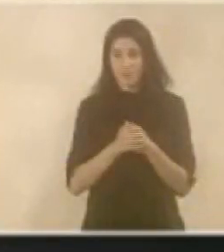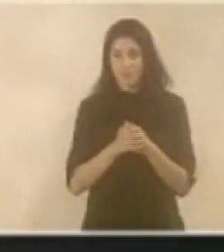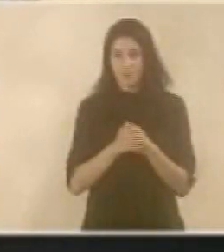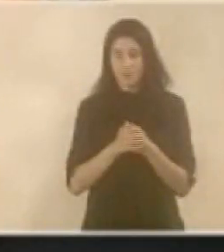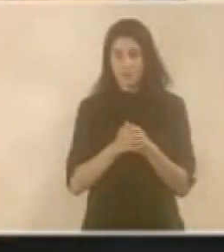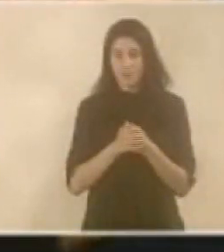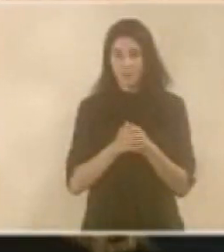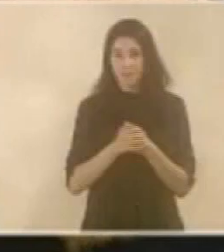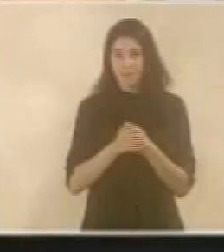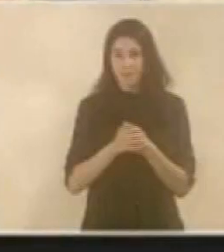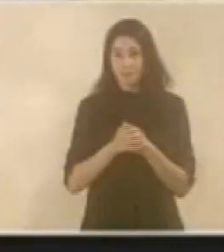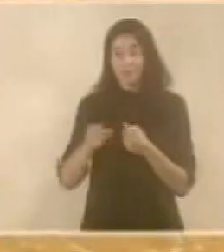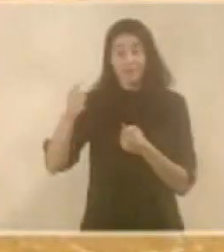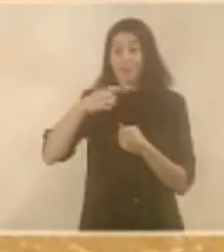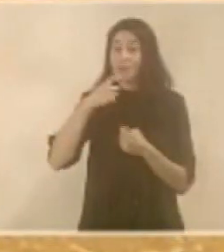homenaje que se merecen.